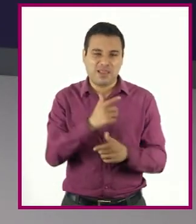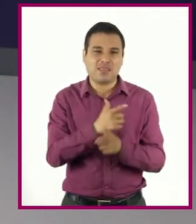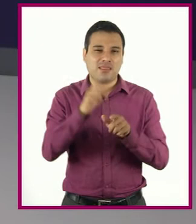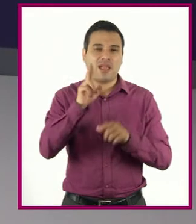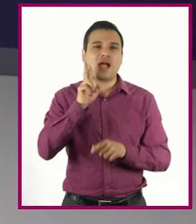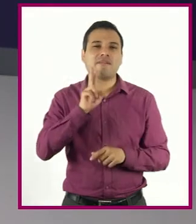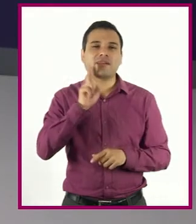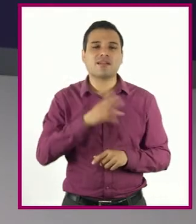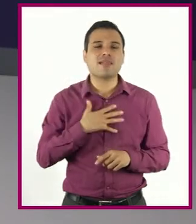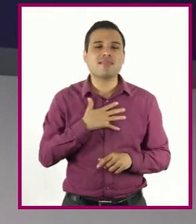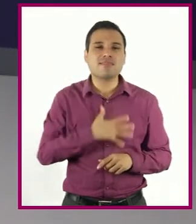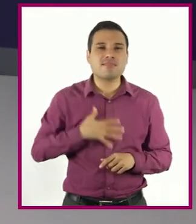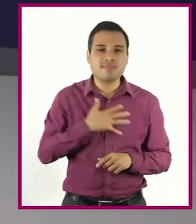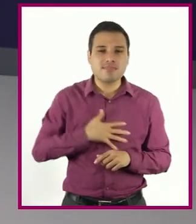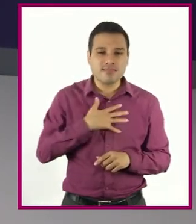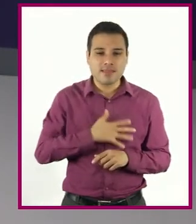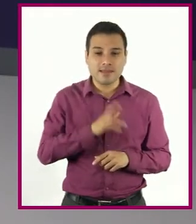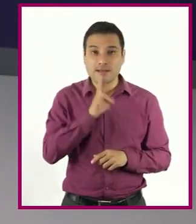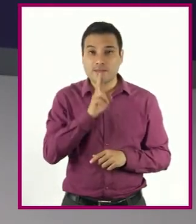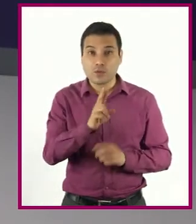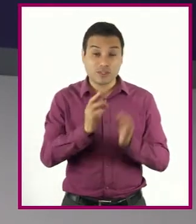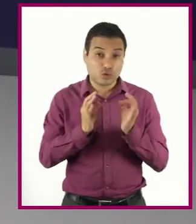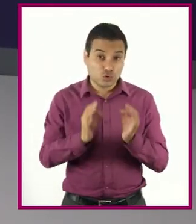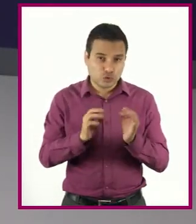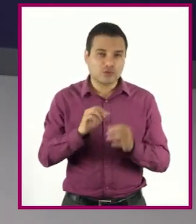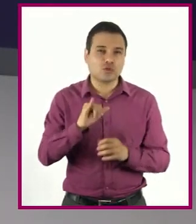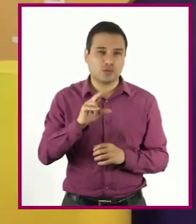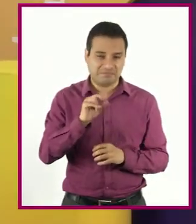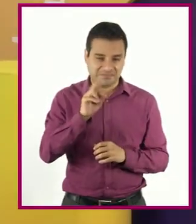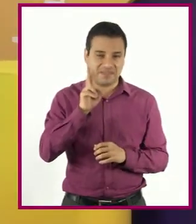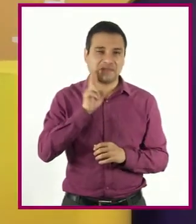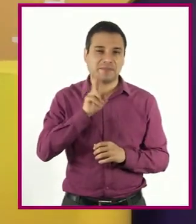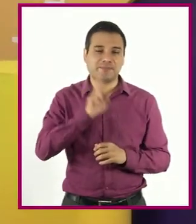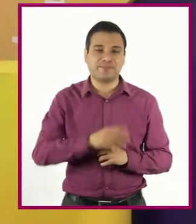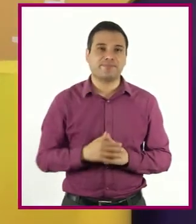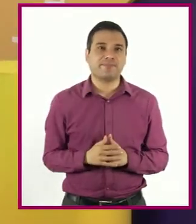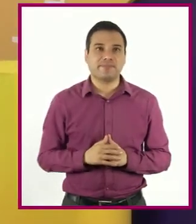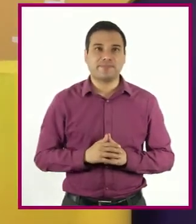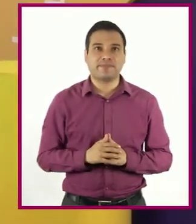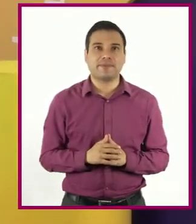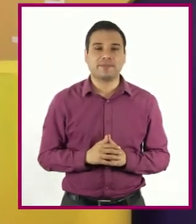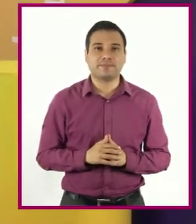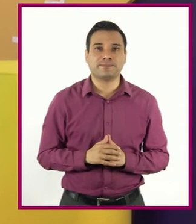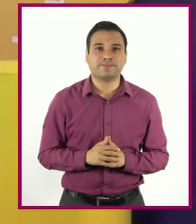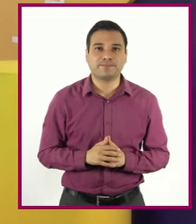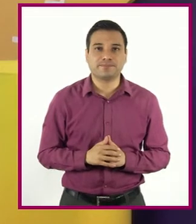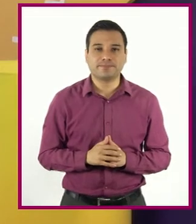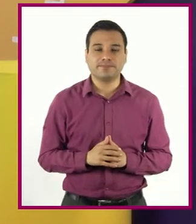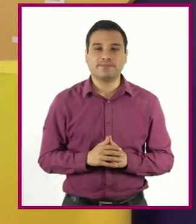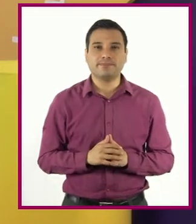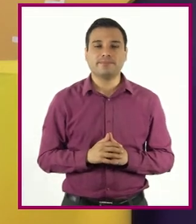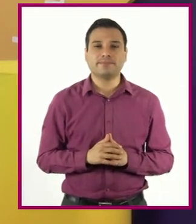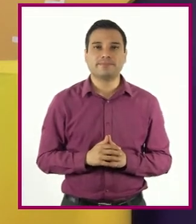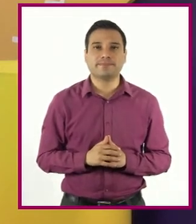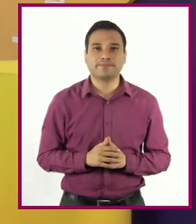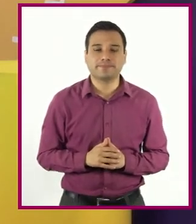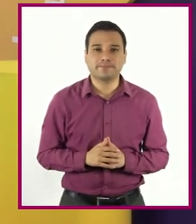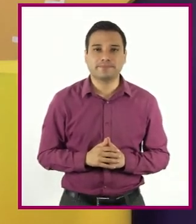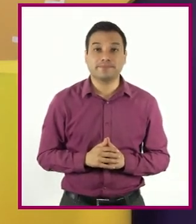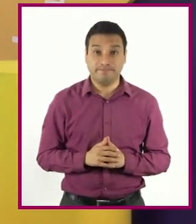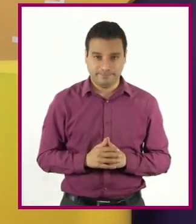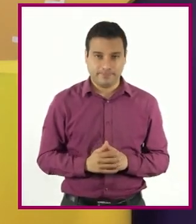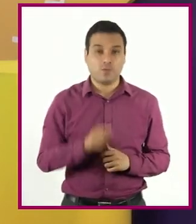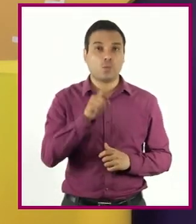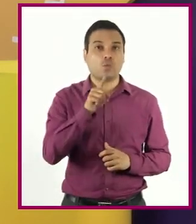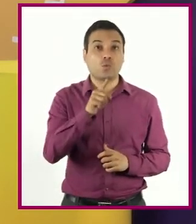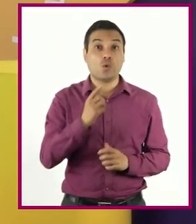comprobar que el resultado es mayor que 16. Por otra parte, las comparaciones